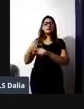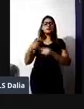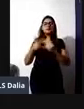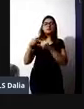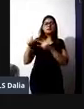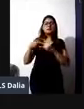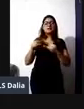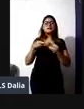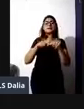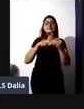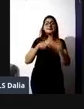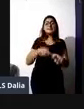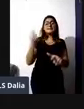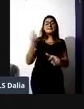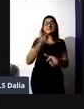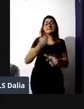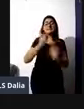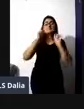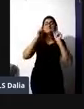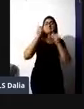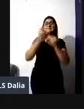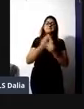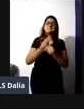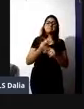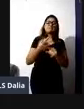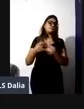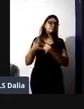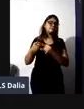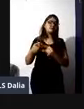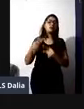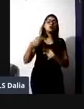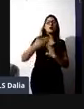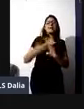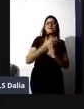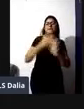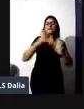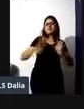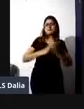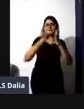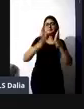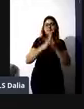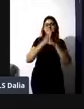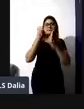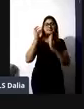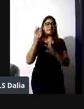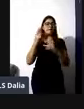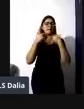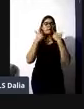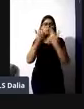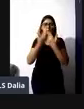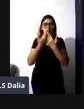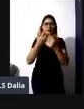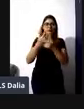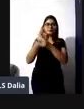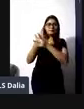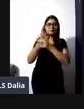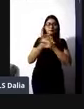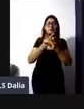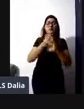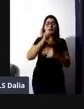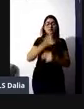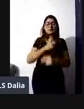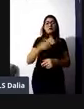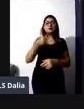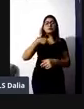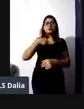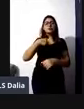algunas sesiones de videoconferencia en las que he participado que se espera